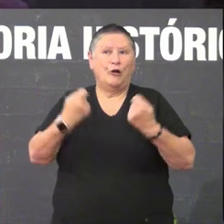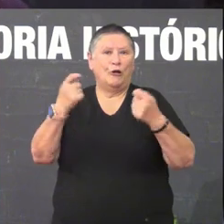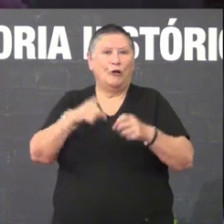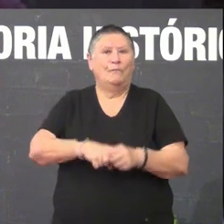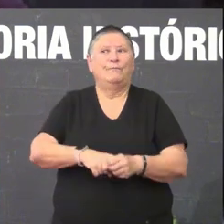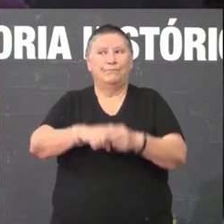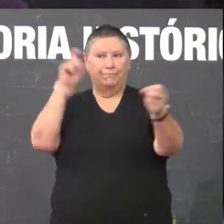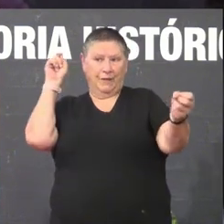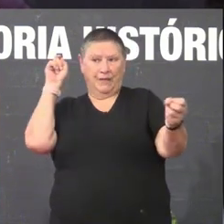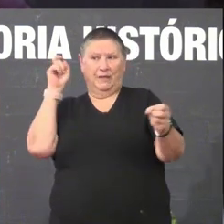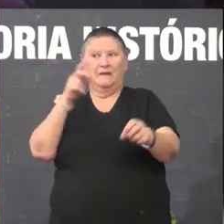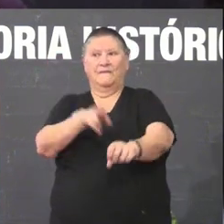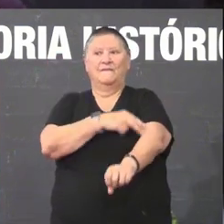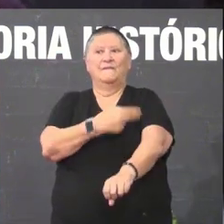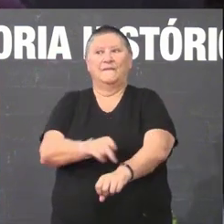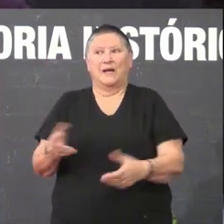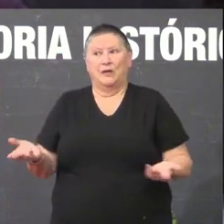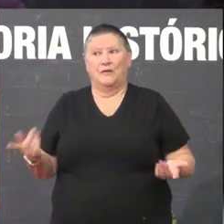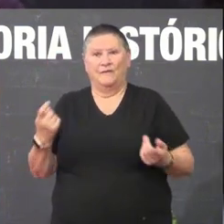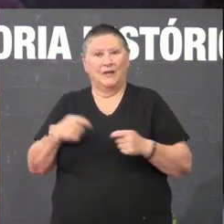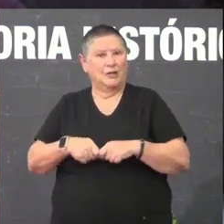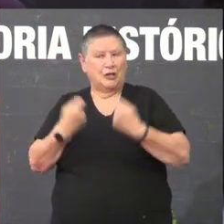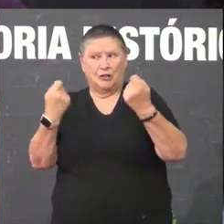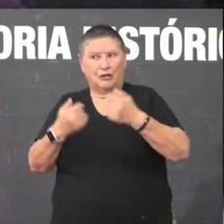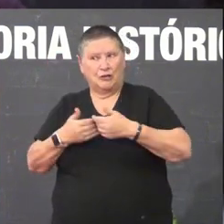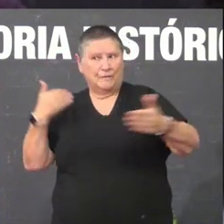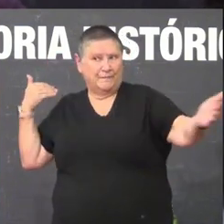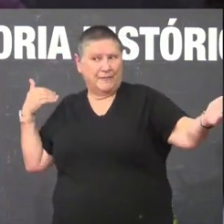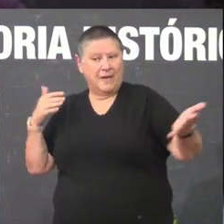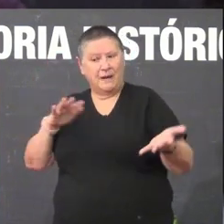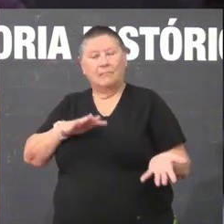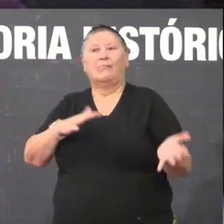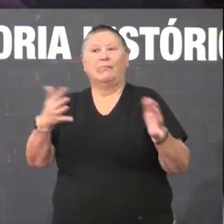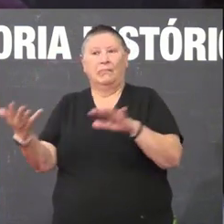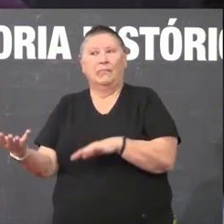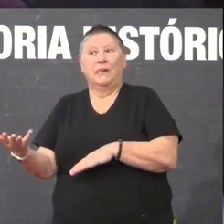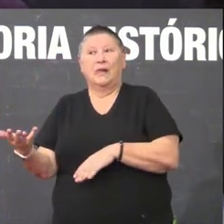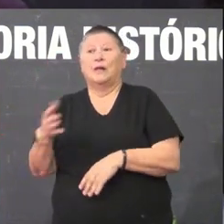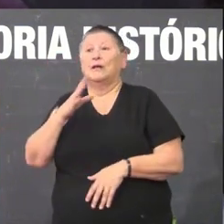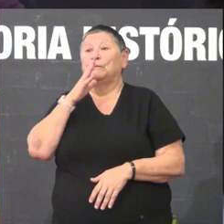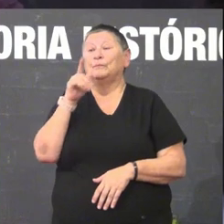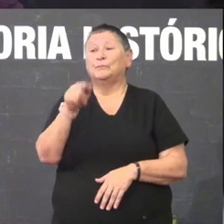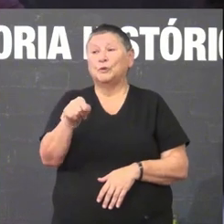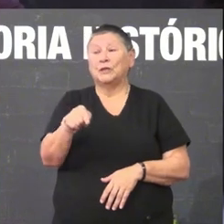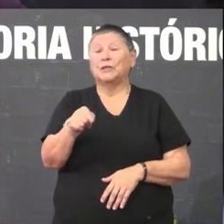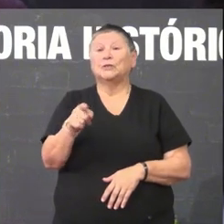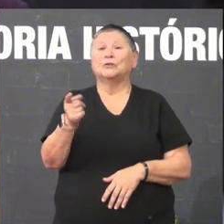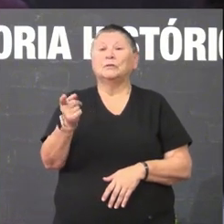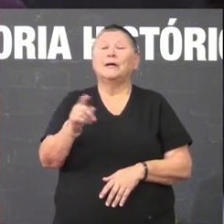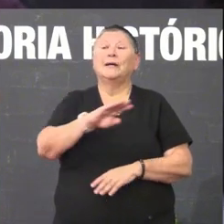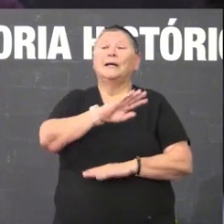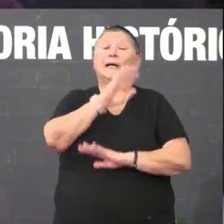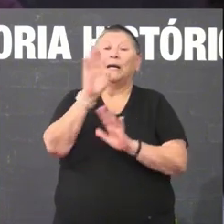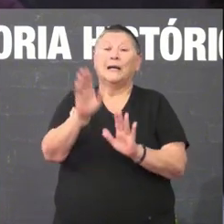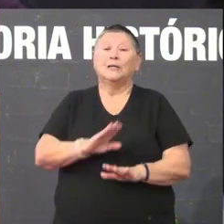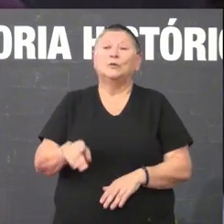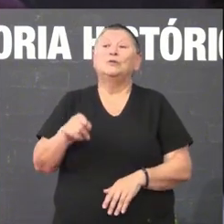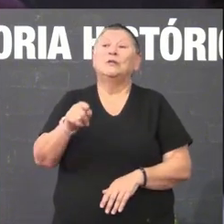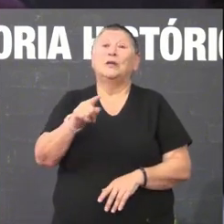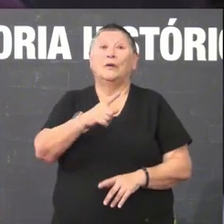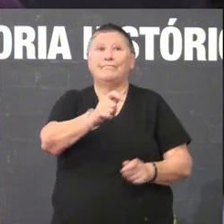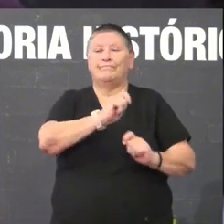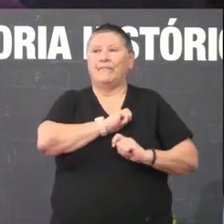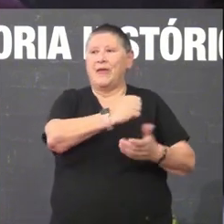que nunca sucedió una ruptura no sino una transición y por lo tanto como resultado de la herencia de una estructura